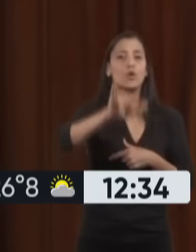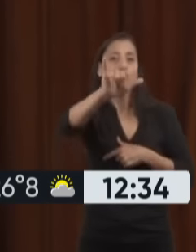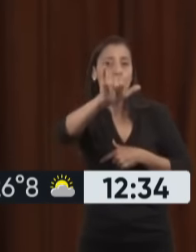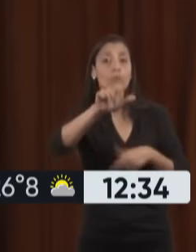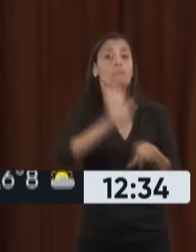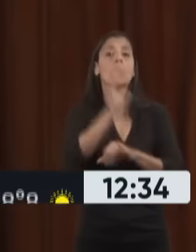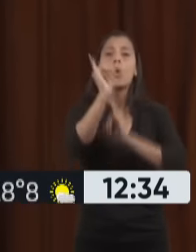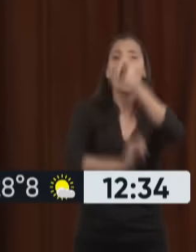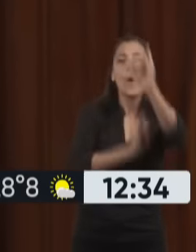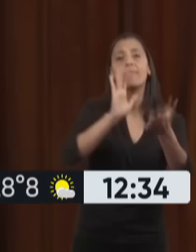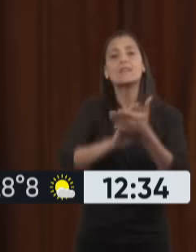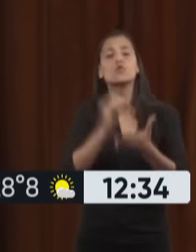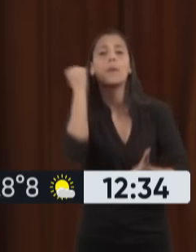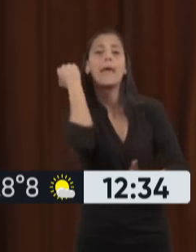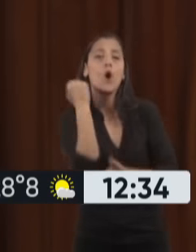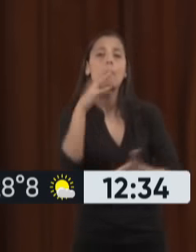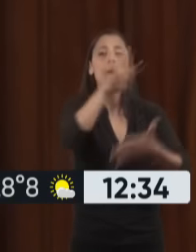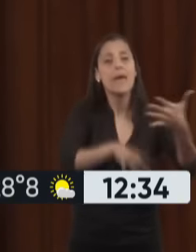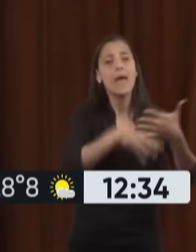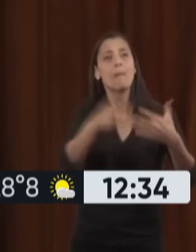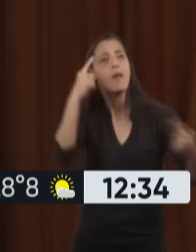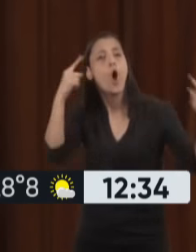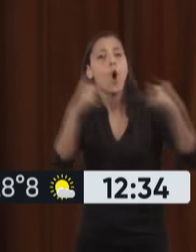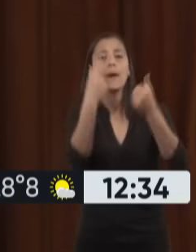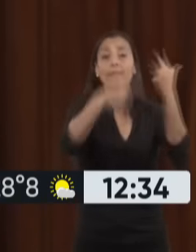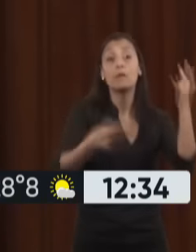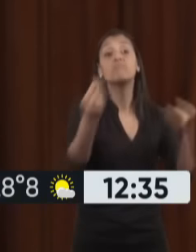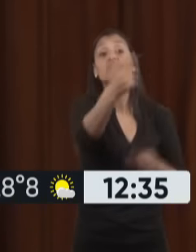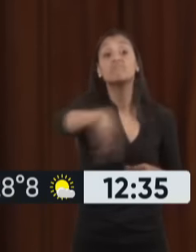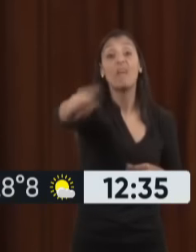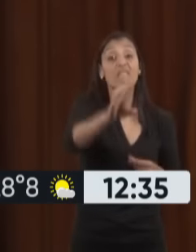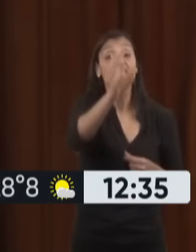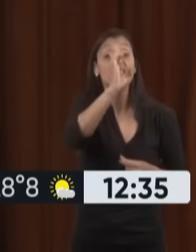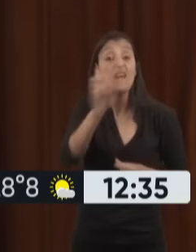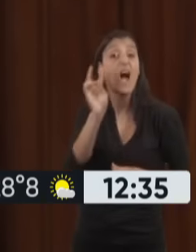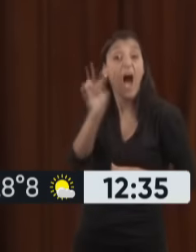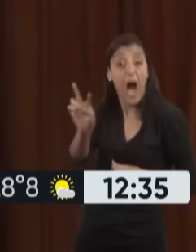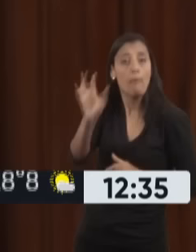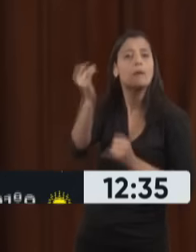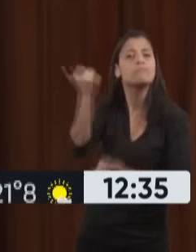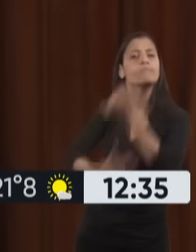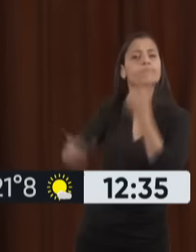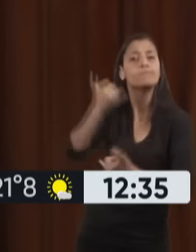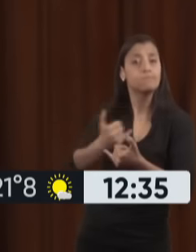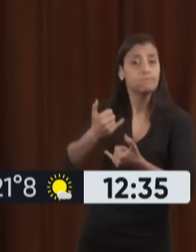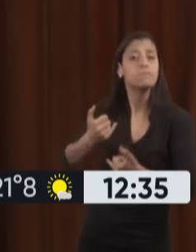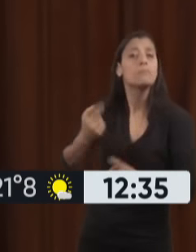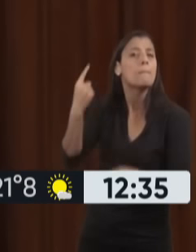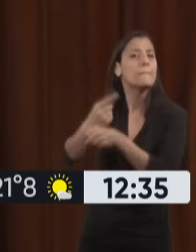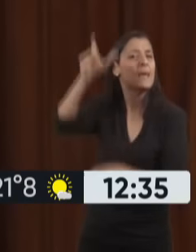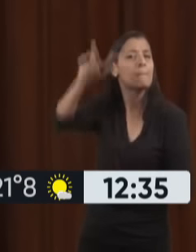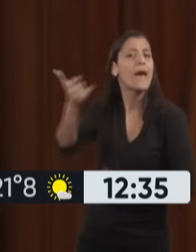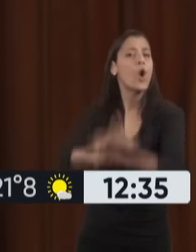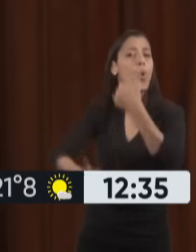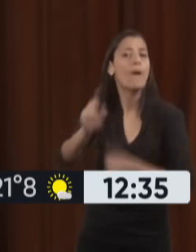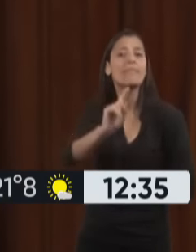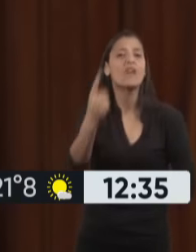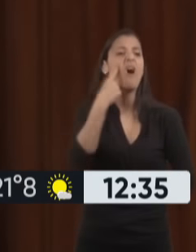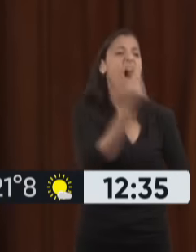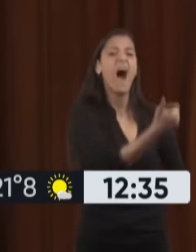económico del país y sus objetivos. Por si a alguien le interesa ir a las fuentes, y dejar de depender de la